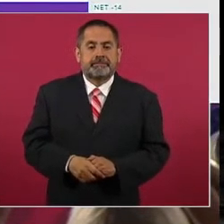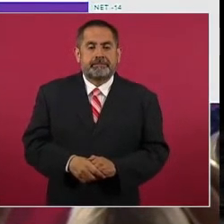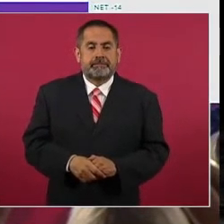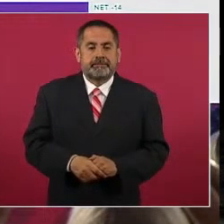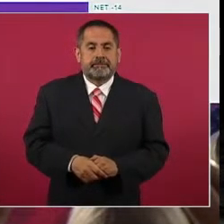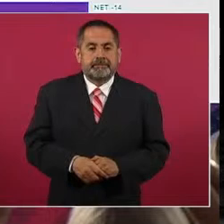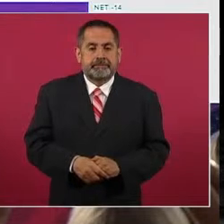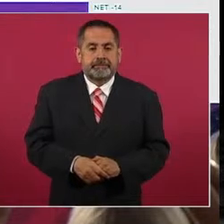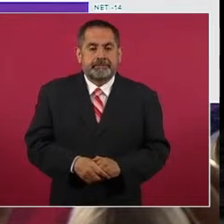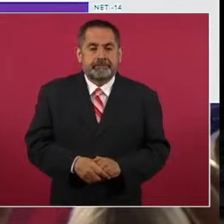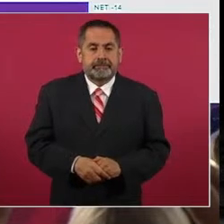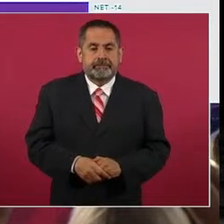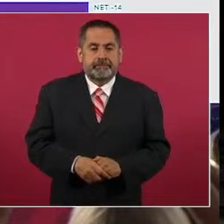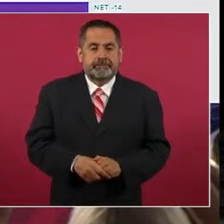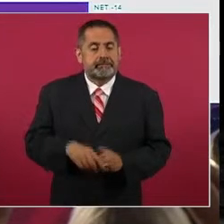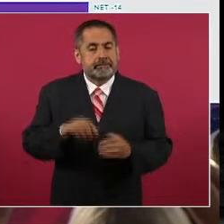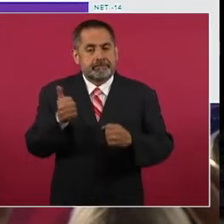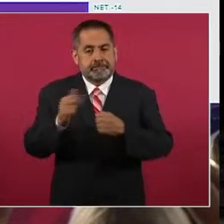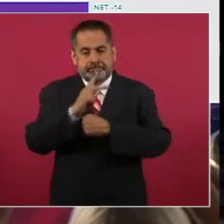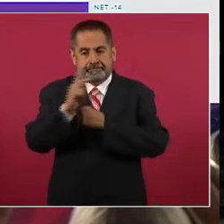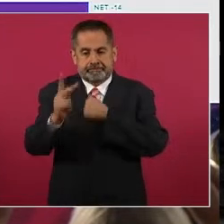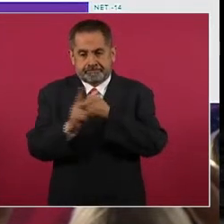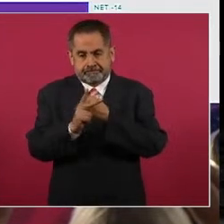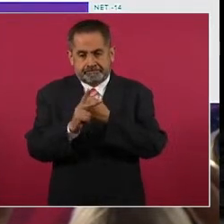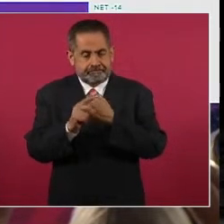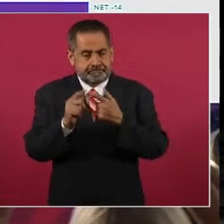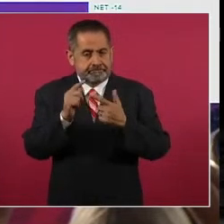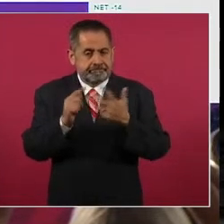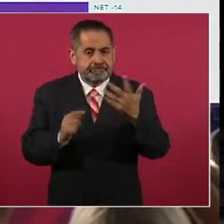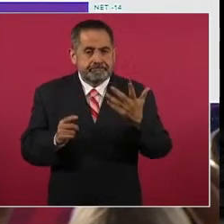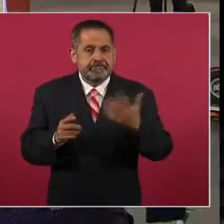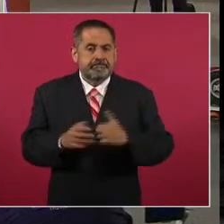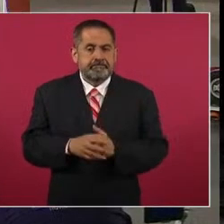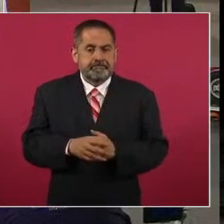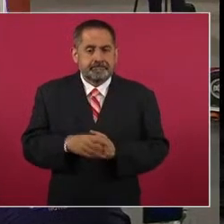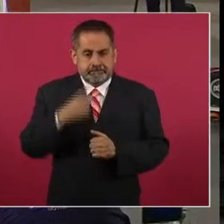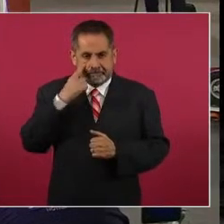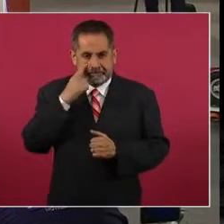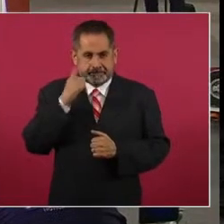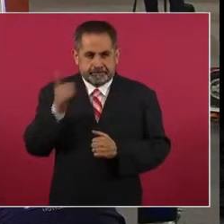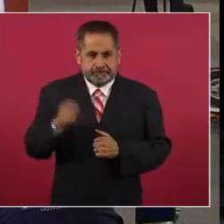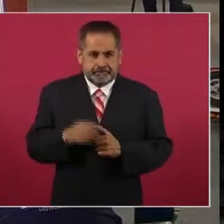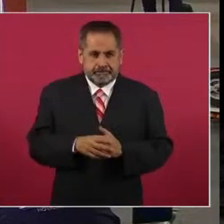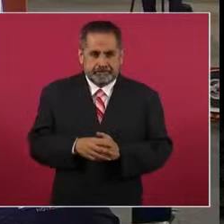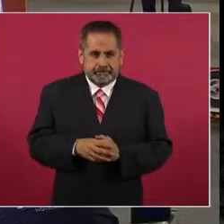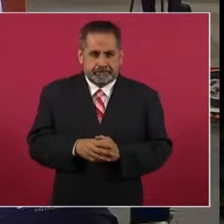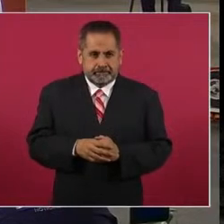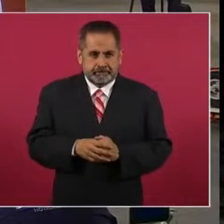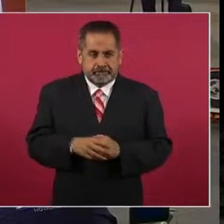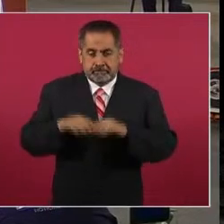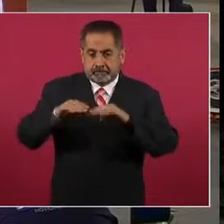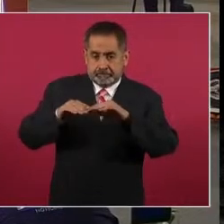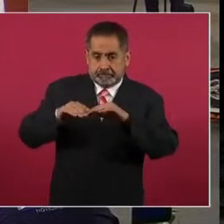pero de los países hasta aquí aprobados